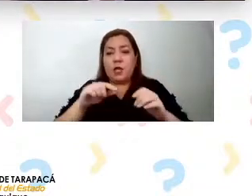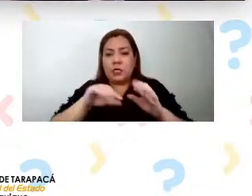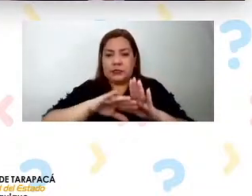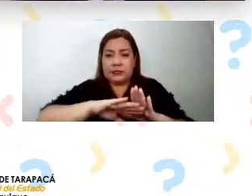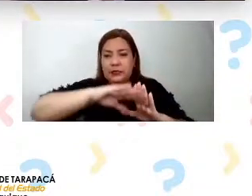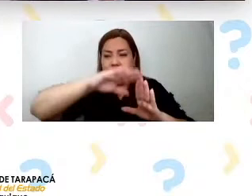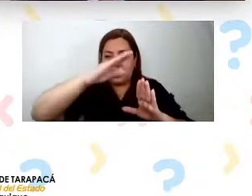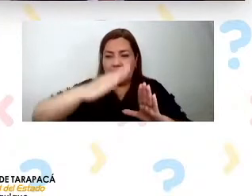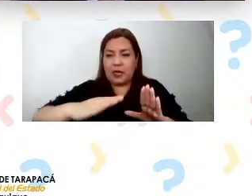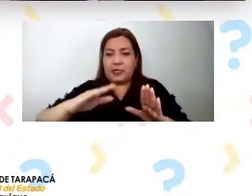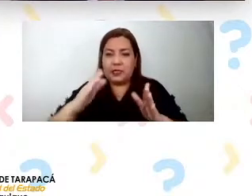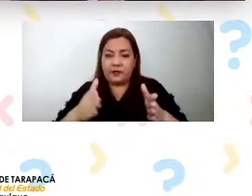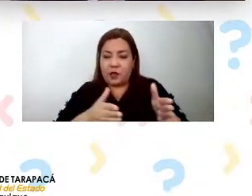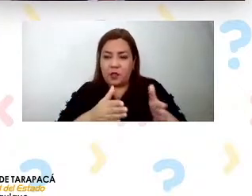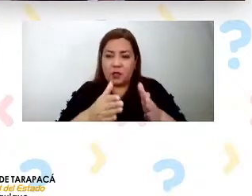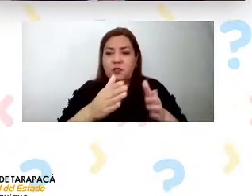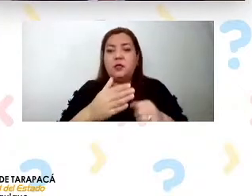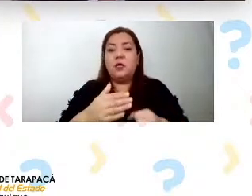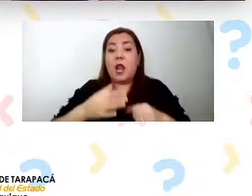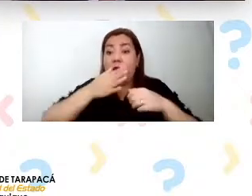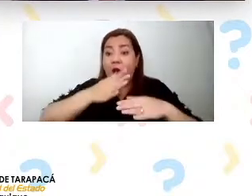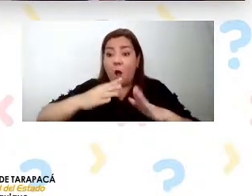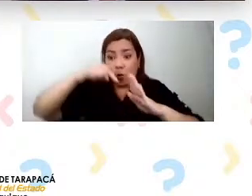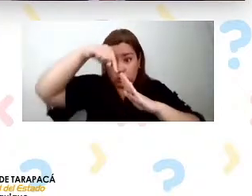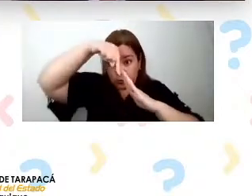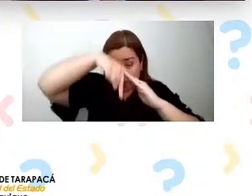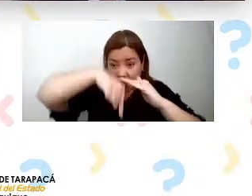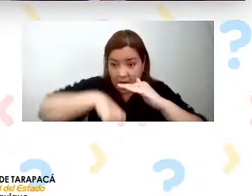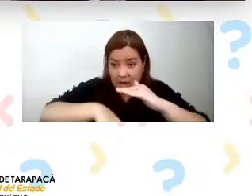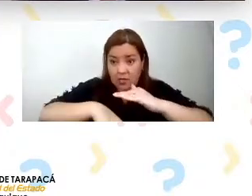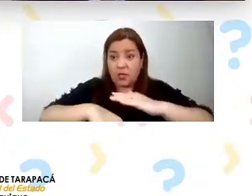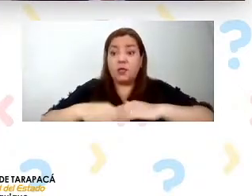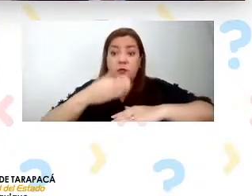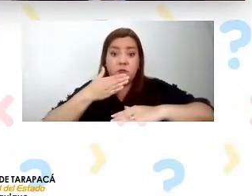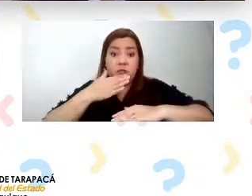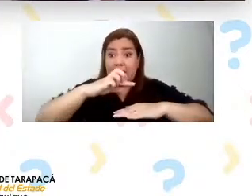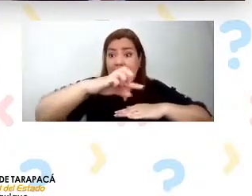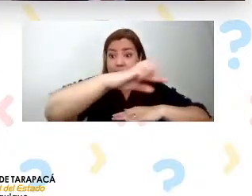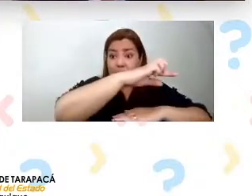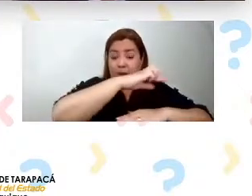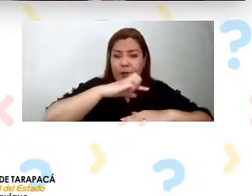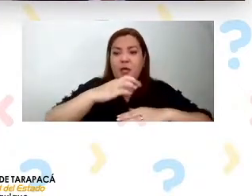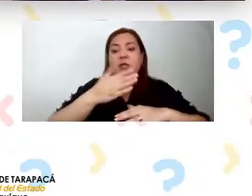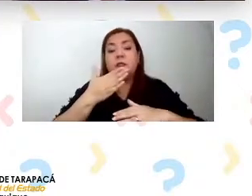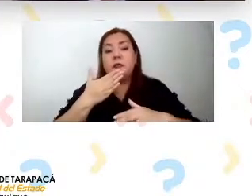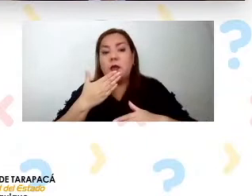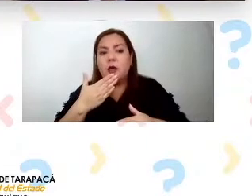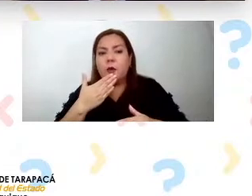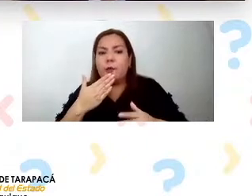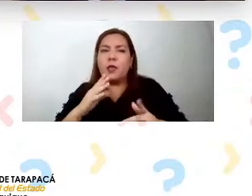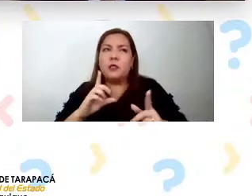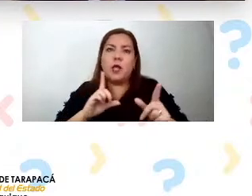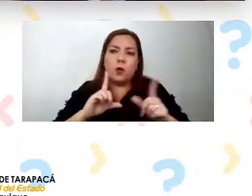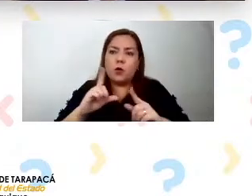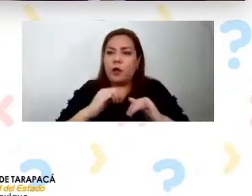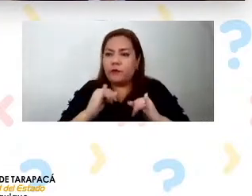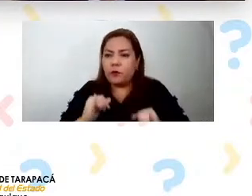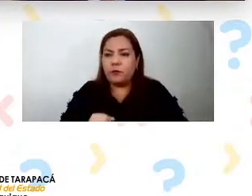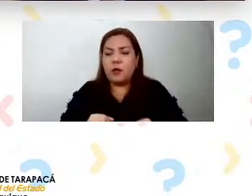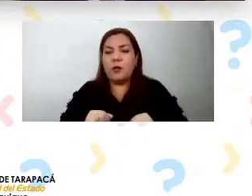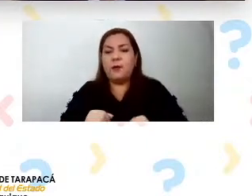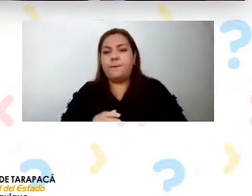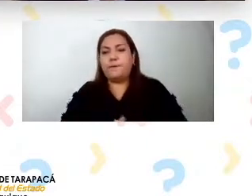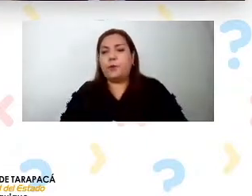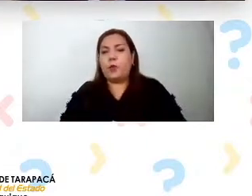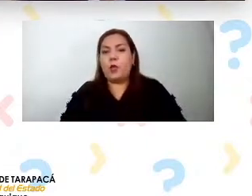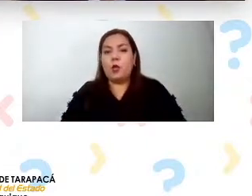quebradas, las aguas subterráneas que están en la pampa del Tamarugal, y también de alguna forma los estuarios, la